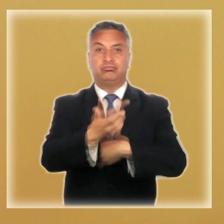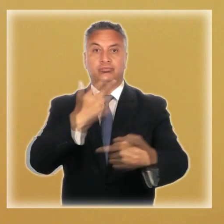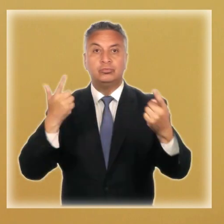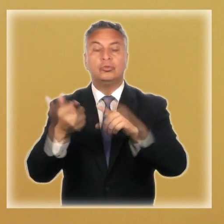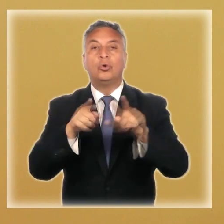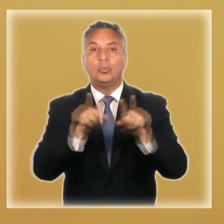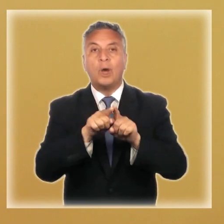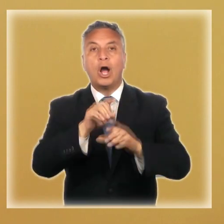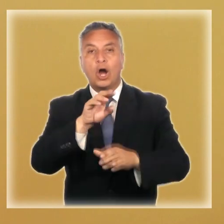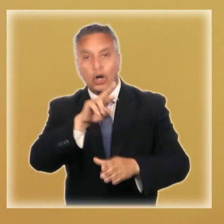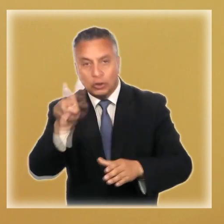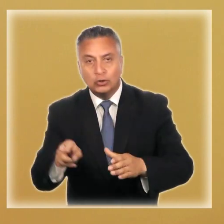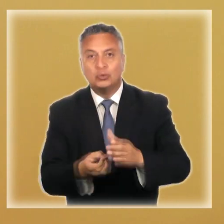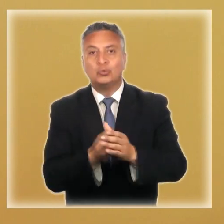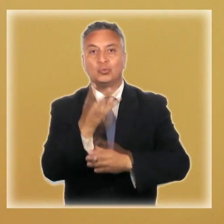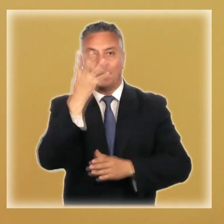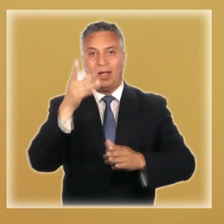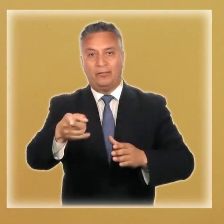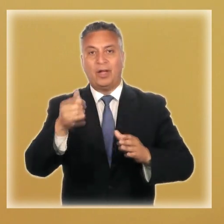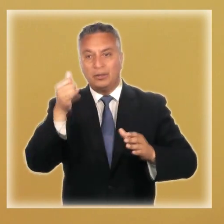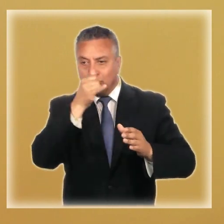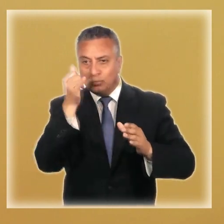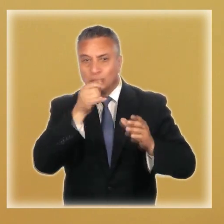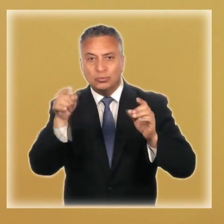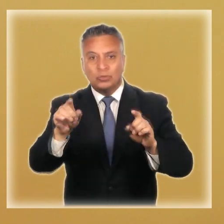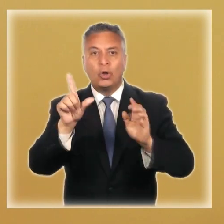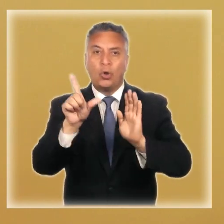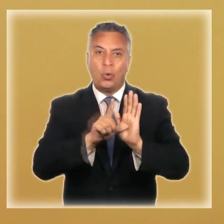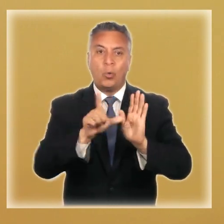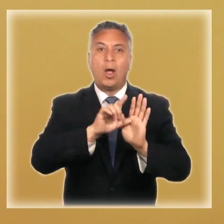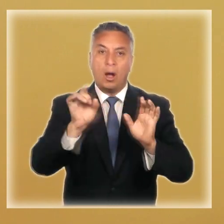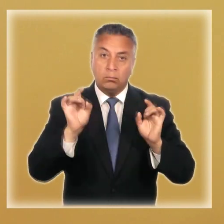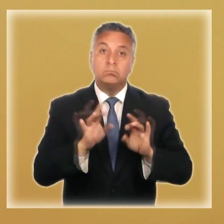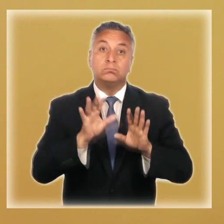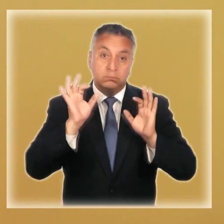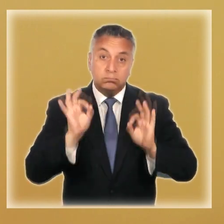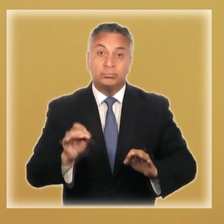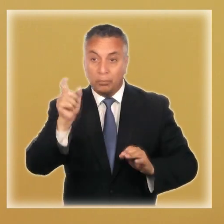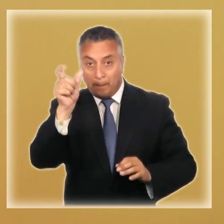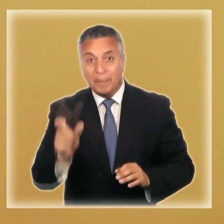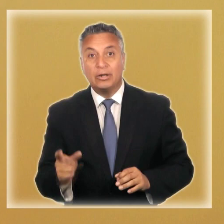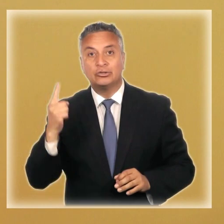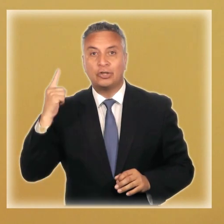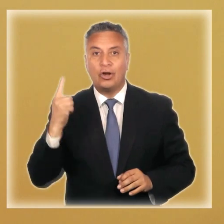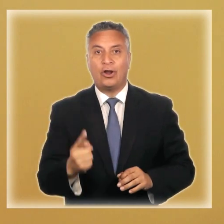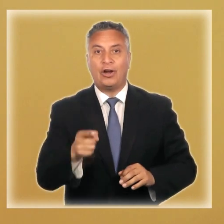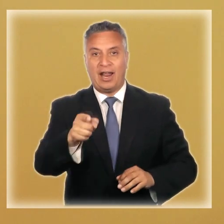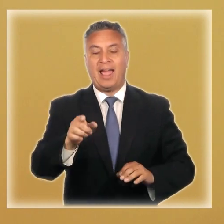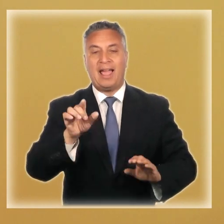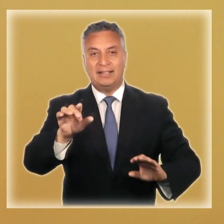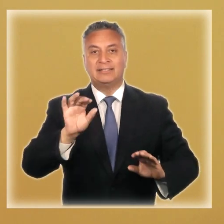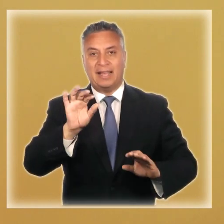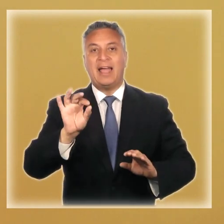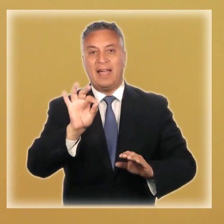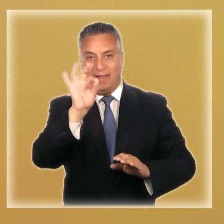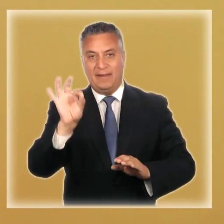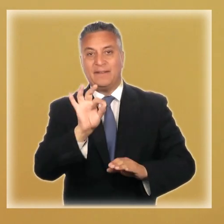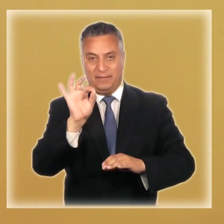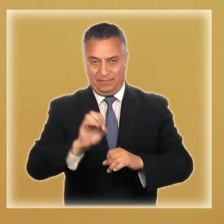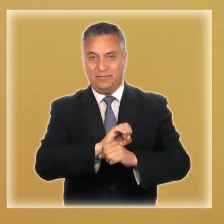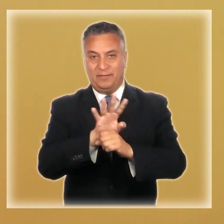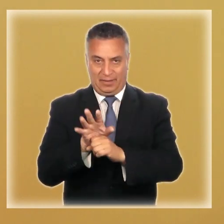de esa manera renovar el aire y evitar que se contamine algún lugar, ¿no es cierto?, donde podría estar alguna persona con el virus